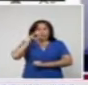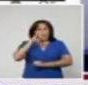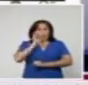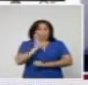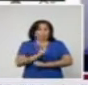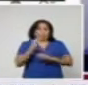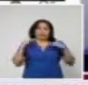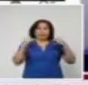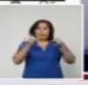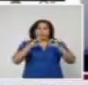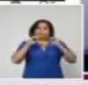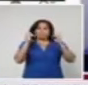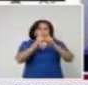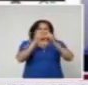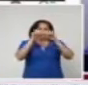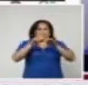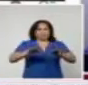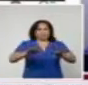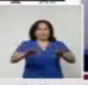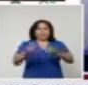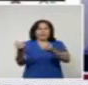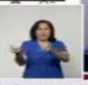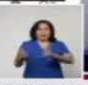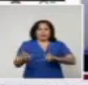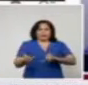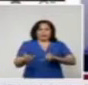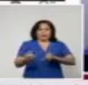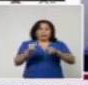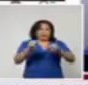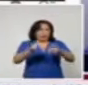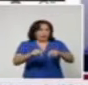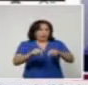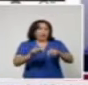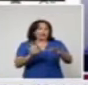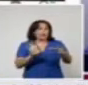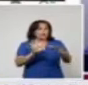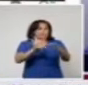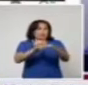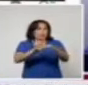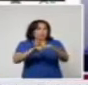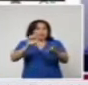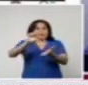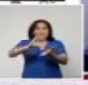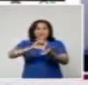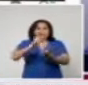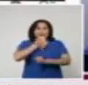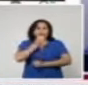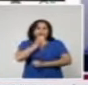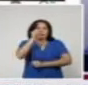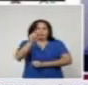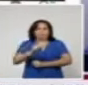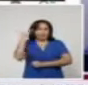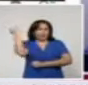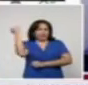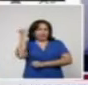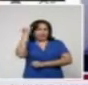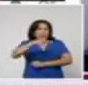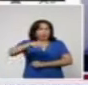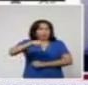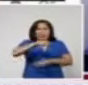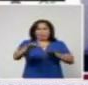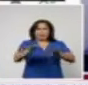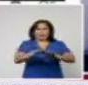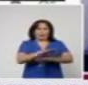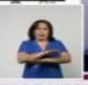director nacional de epidemiología del sector. De inmediato nos vamos hasta el Centro de Prensa Internacional, allí todo se encuentra listo ya